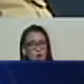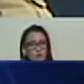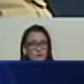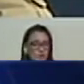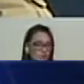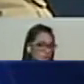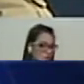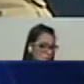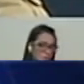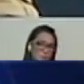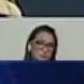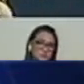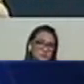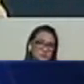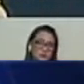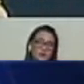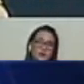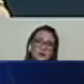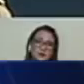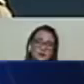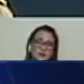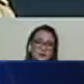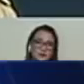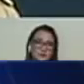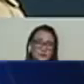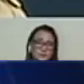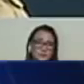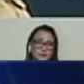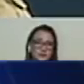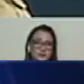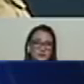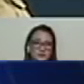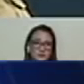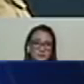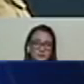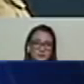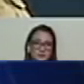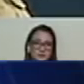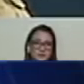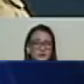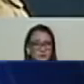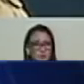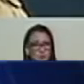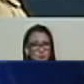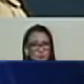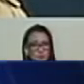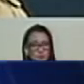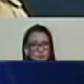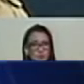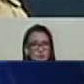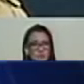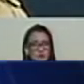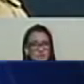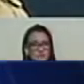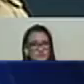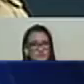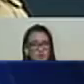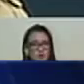tenía 67,7% de la intención de voto. Y el candidato Henry Falcón